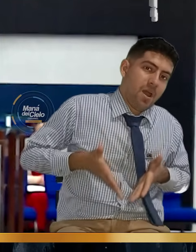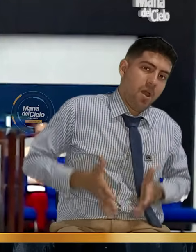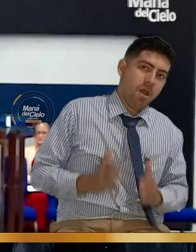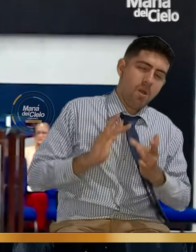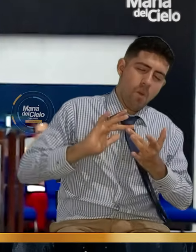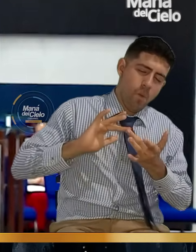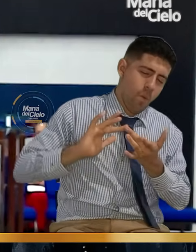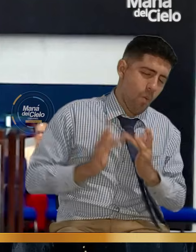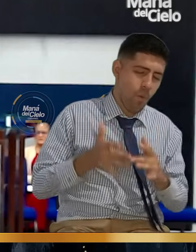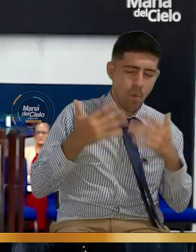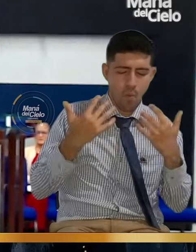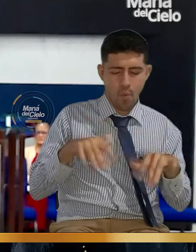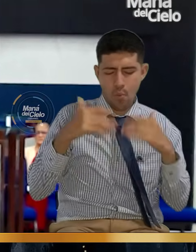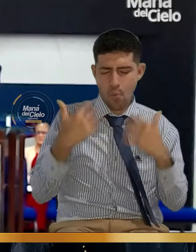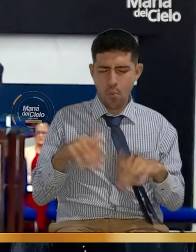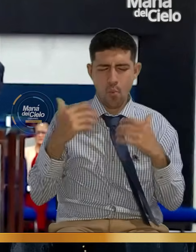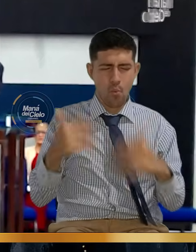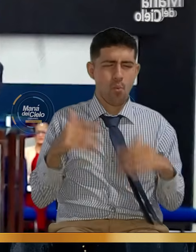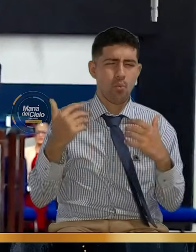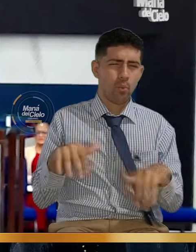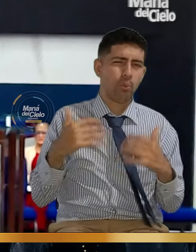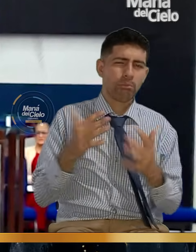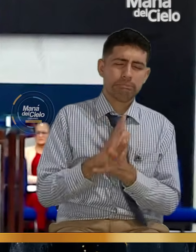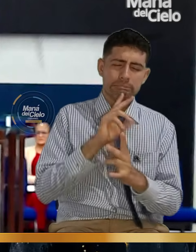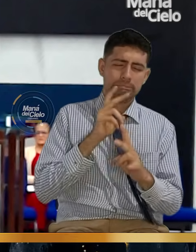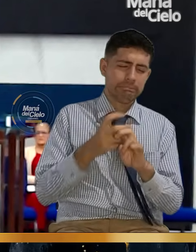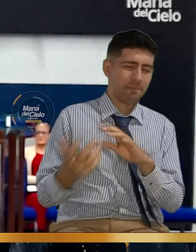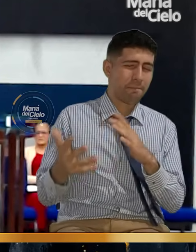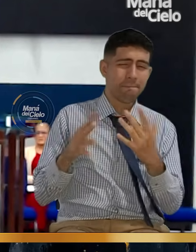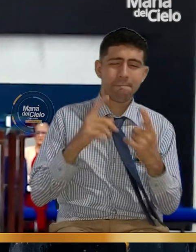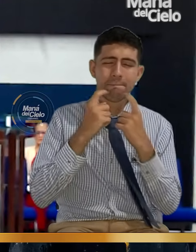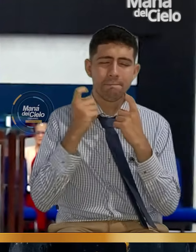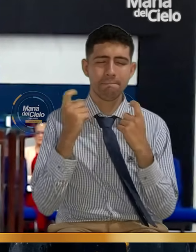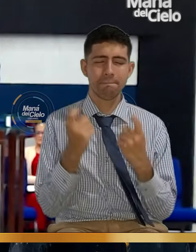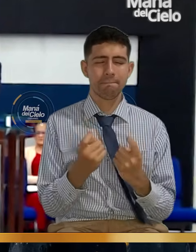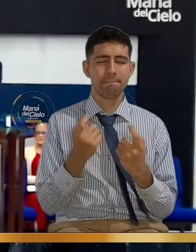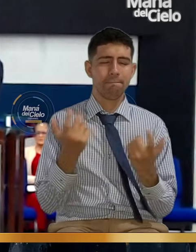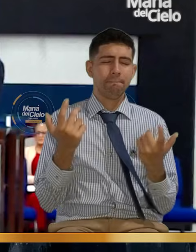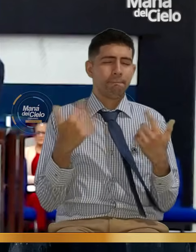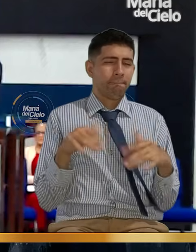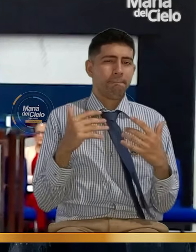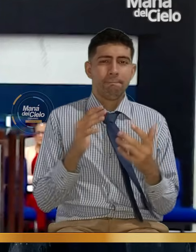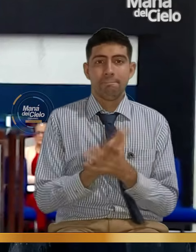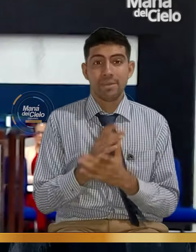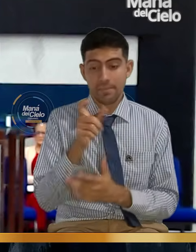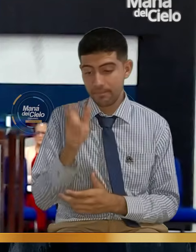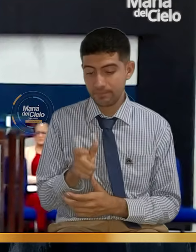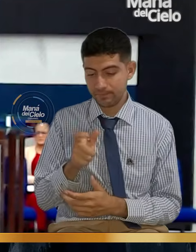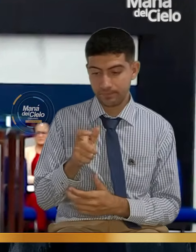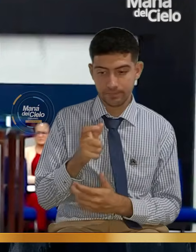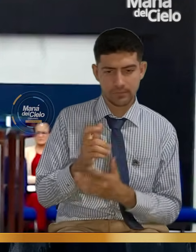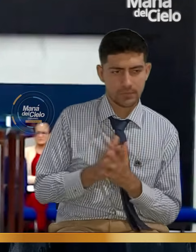y a hacer lo malo delante de Dios. Pero cuando ya había mucha gente, el Dios vio a la tierra a ver si había